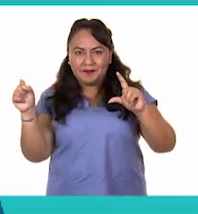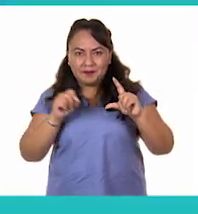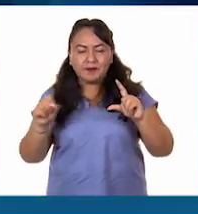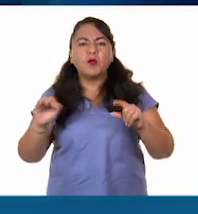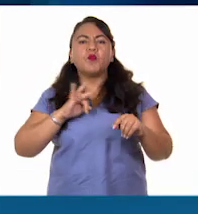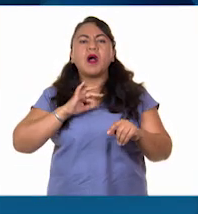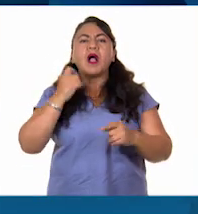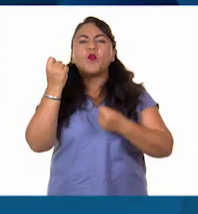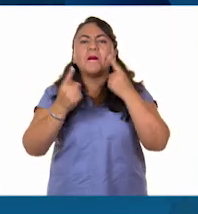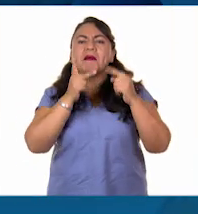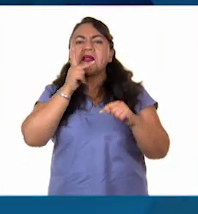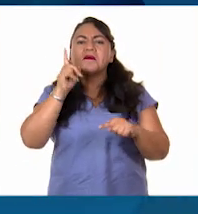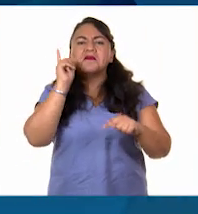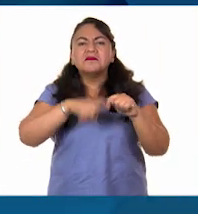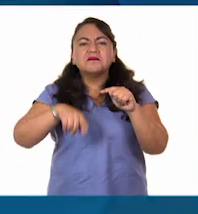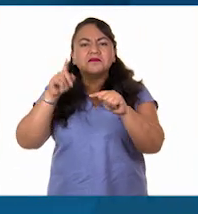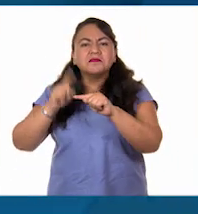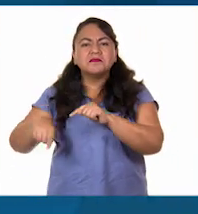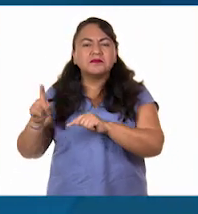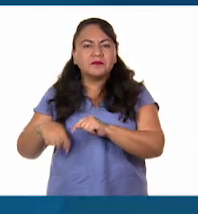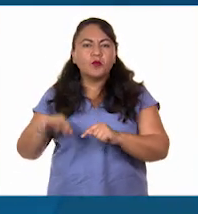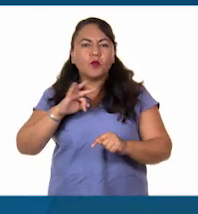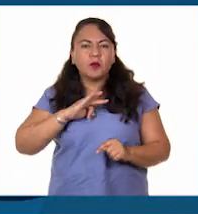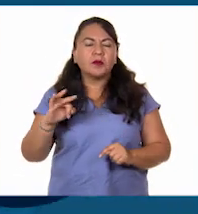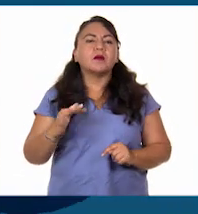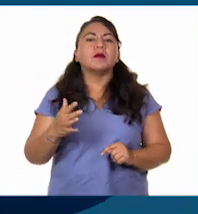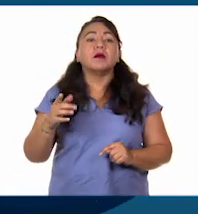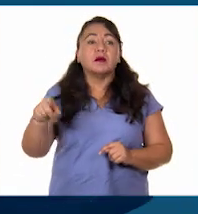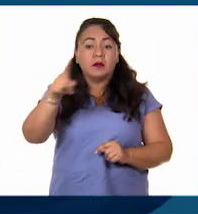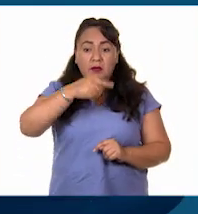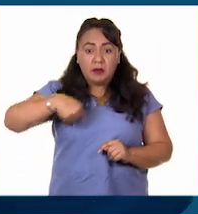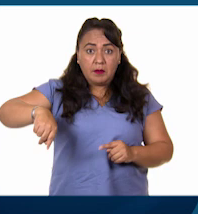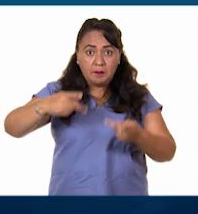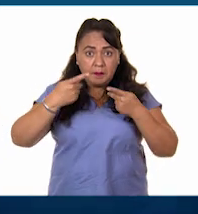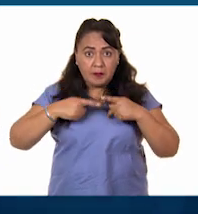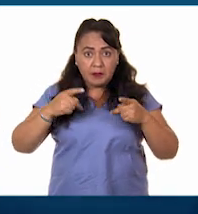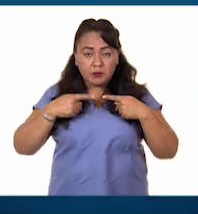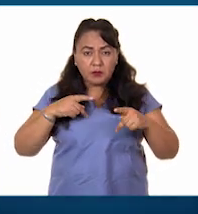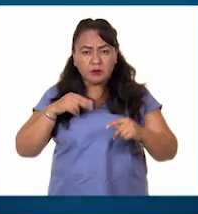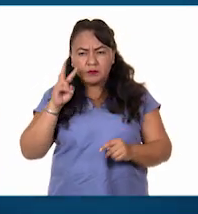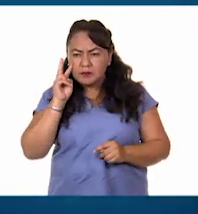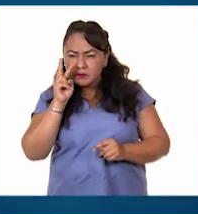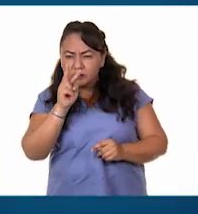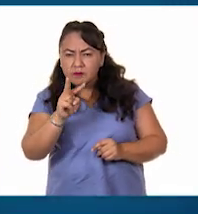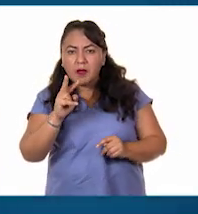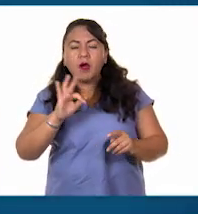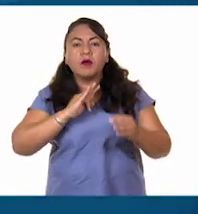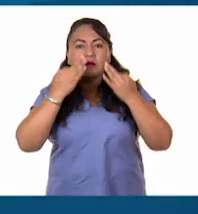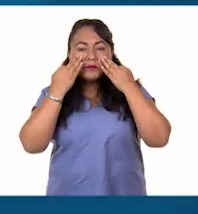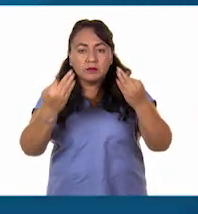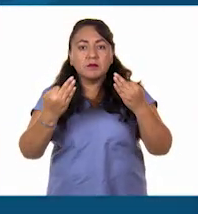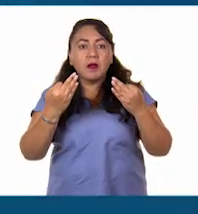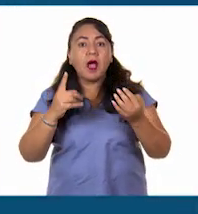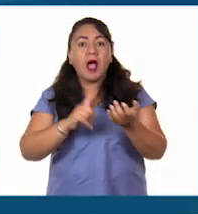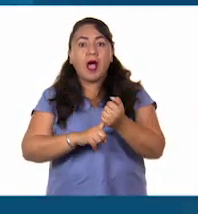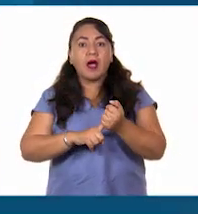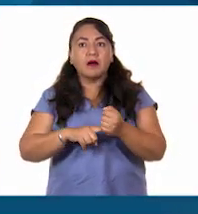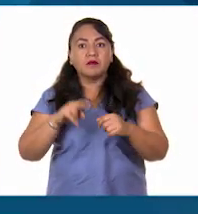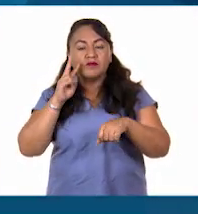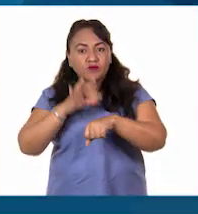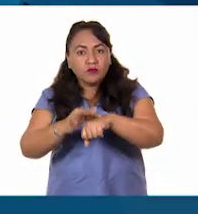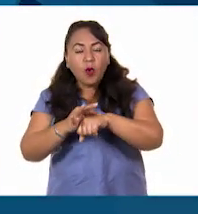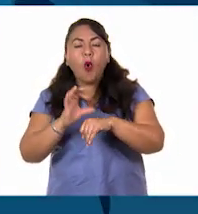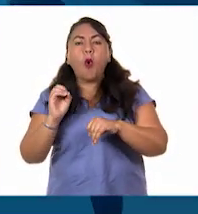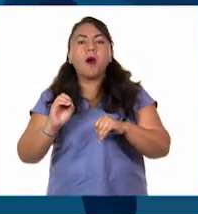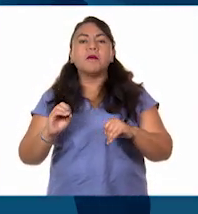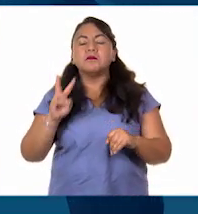podemos quitar algunas palabras y frases. Los observadores son los testigos, que pueden ser activos o pasivos. Ajá. La